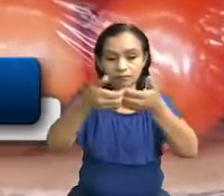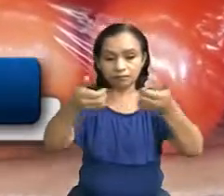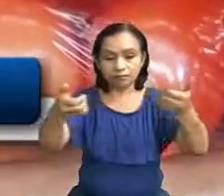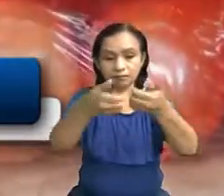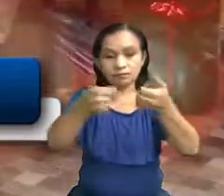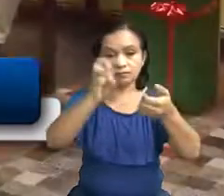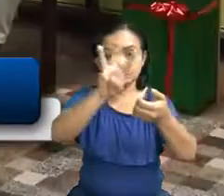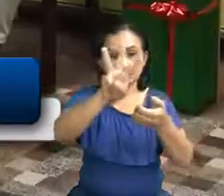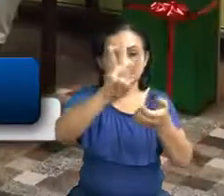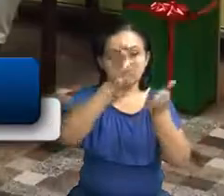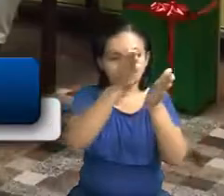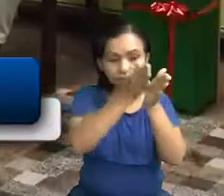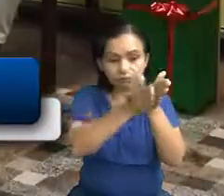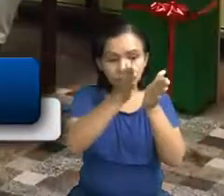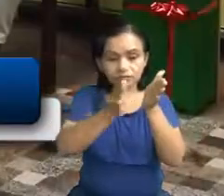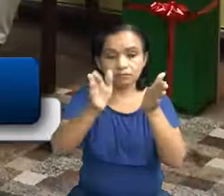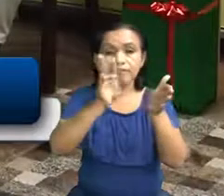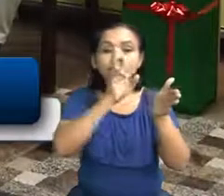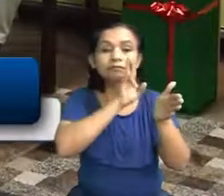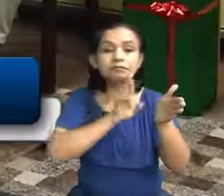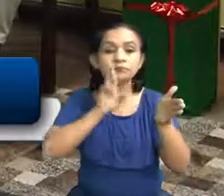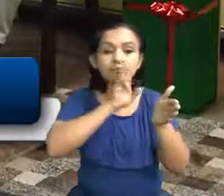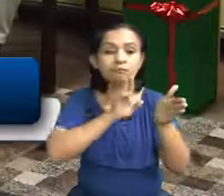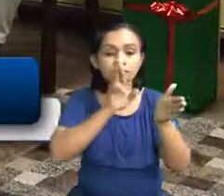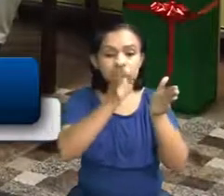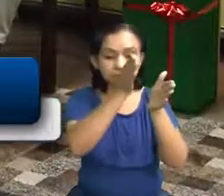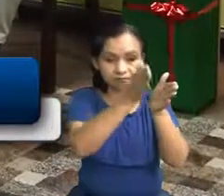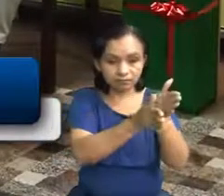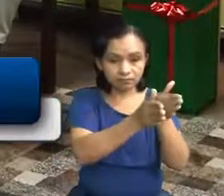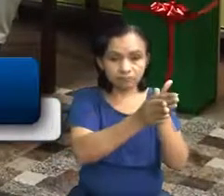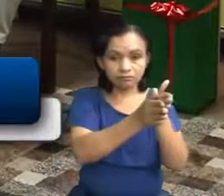tres porciones. Glóbulos rojos,